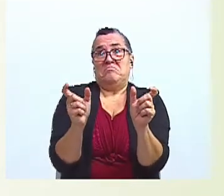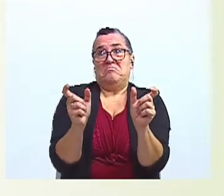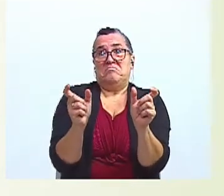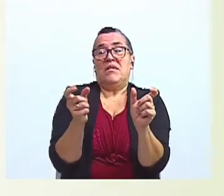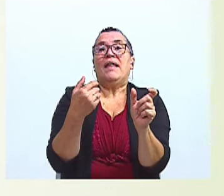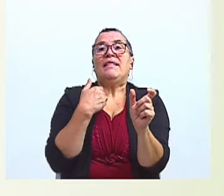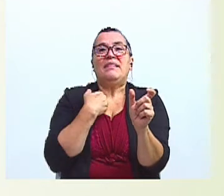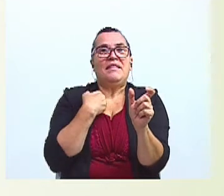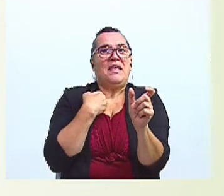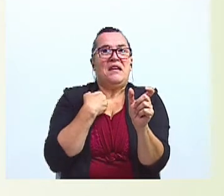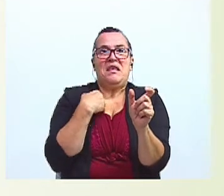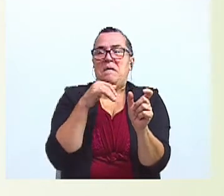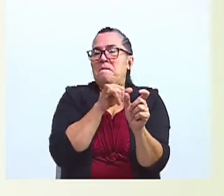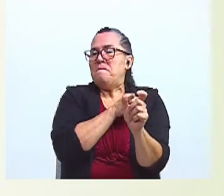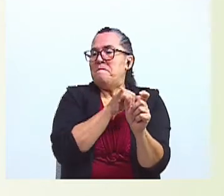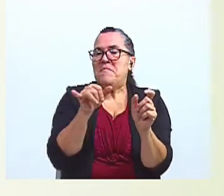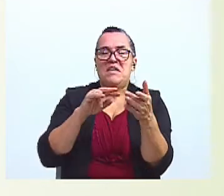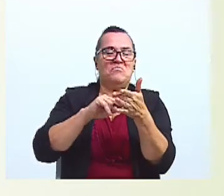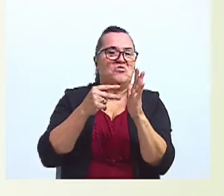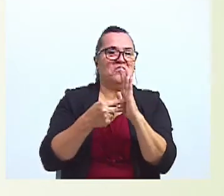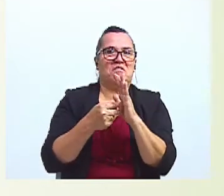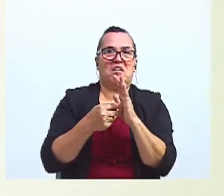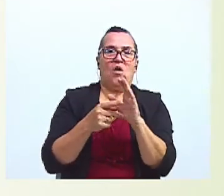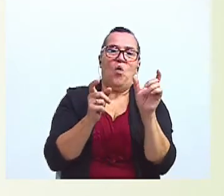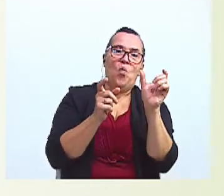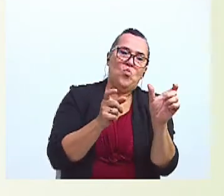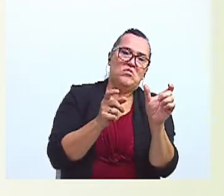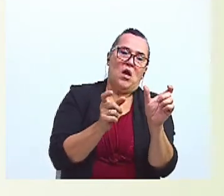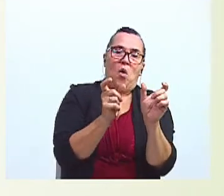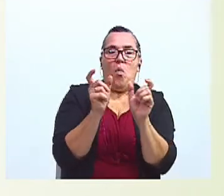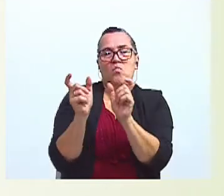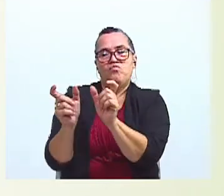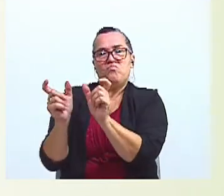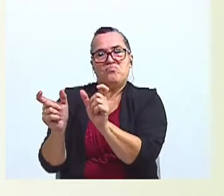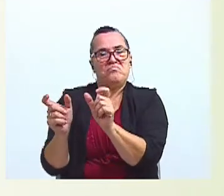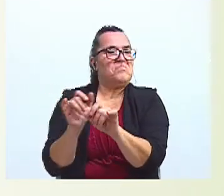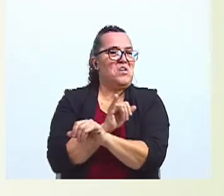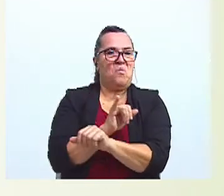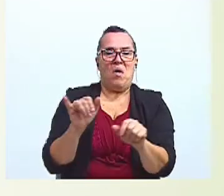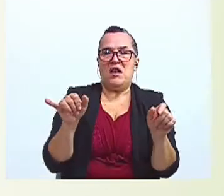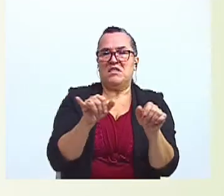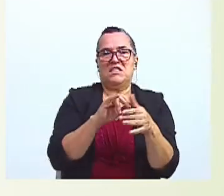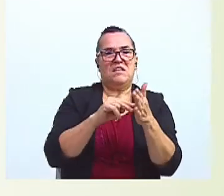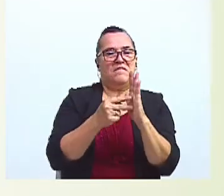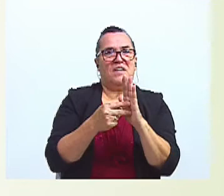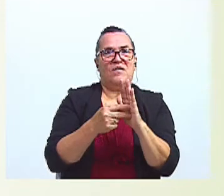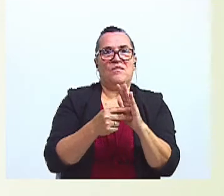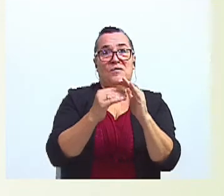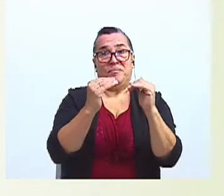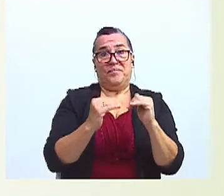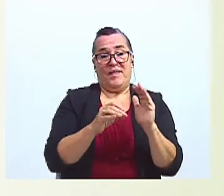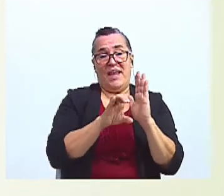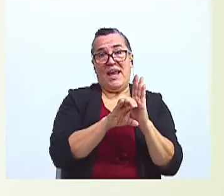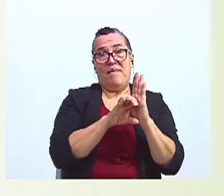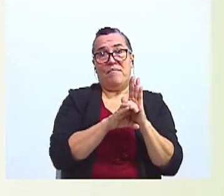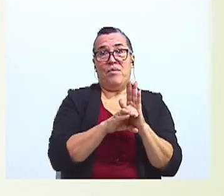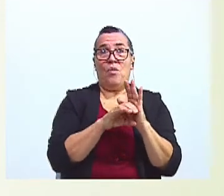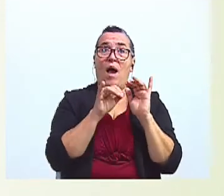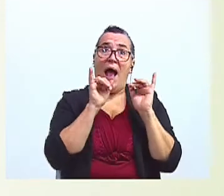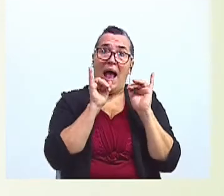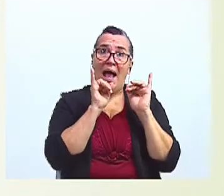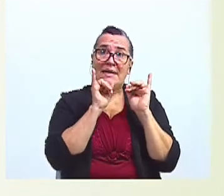tiene exactamente el mismo significado, como en el ejemplo de abajo. Así